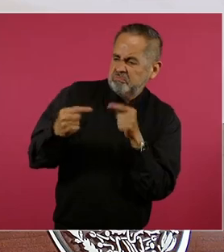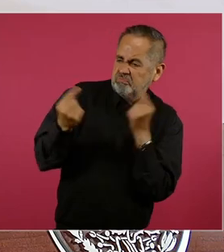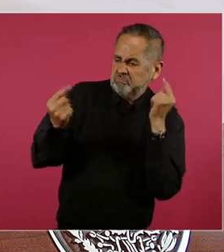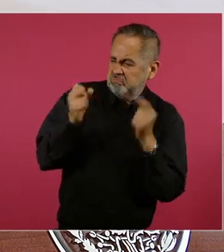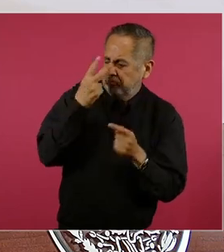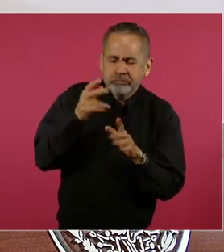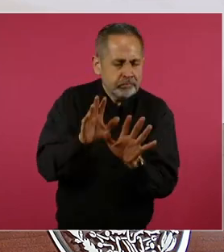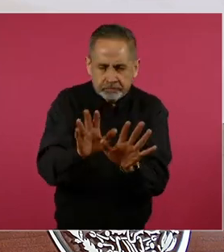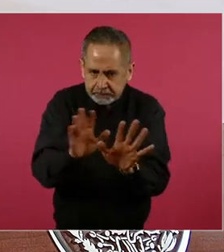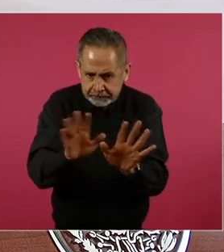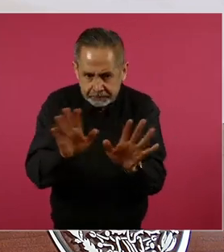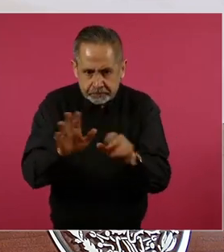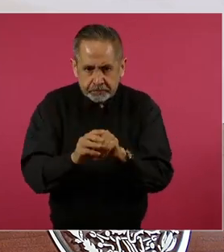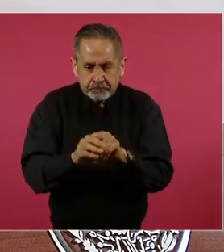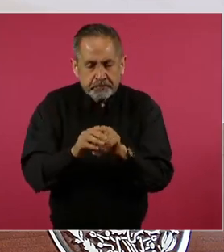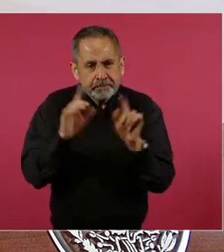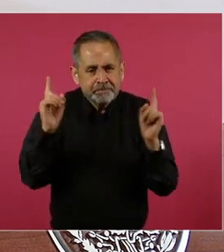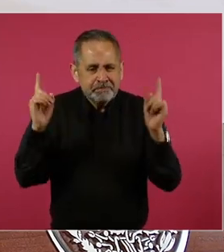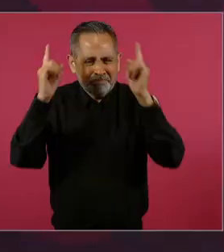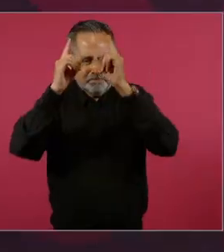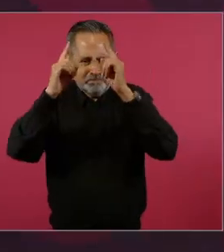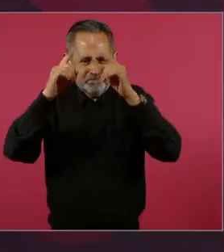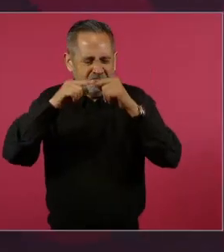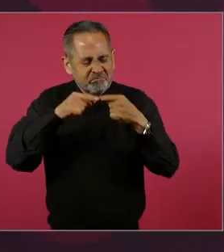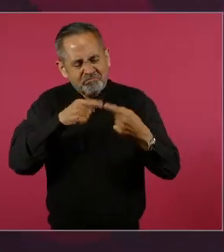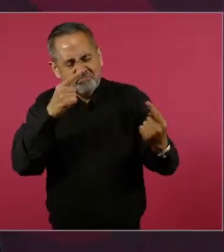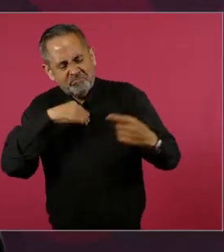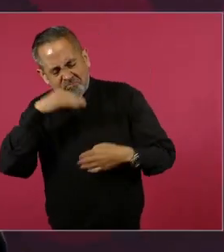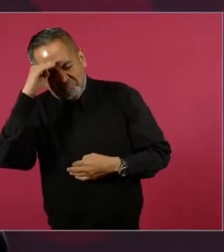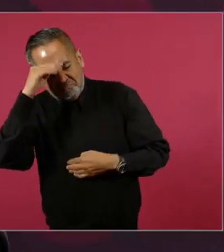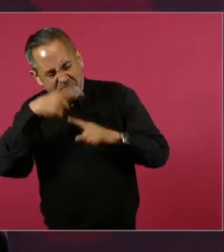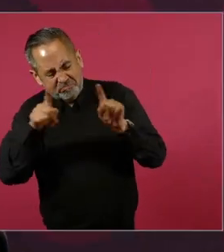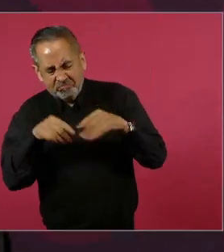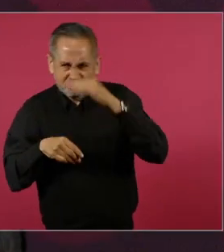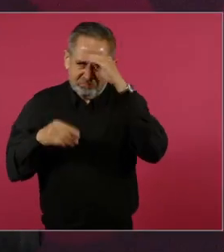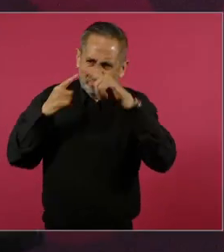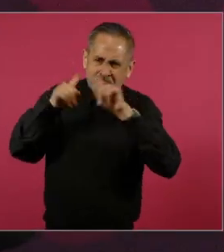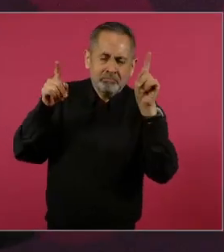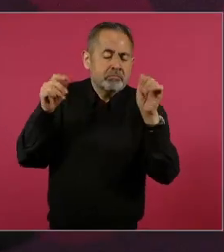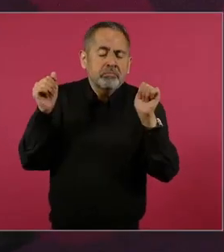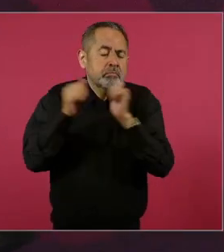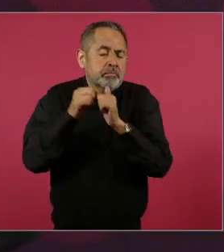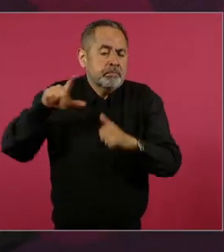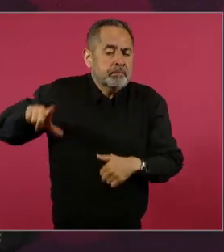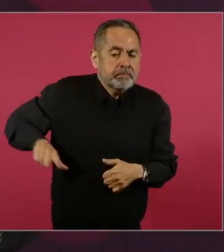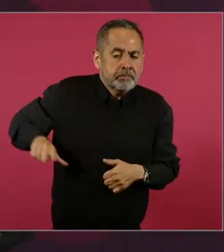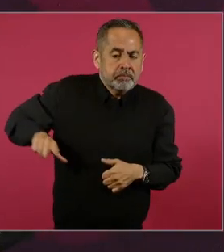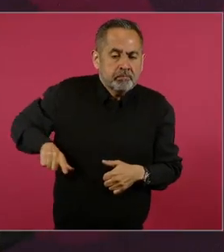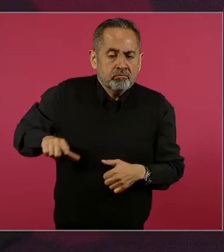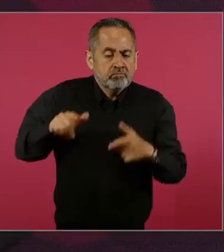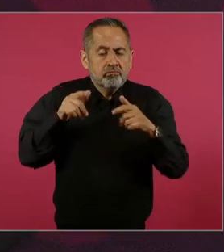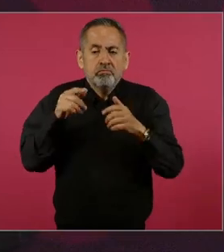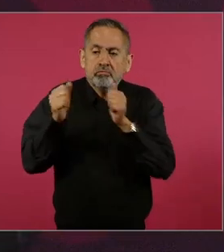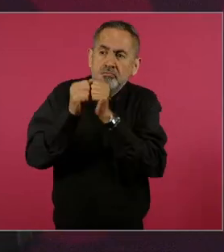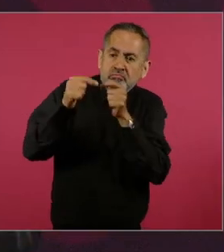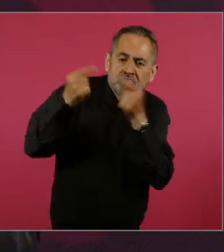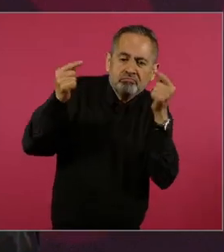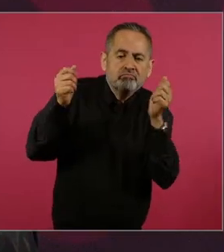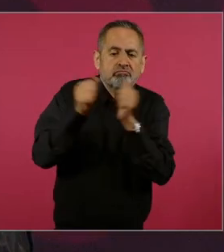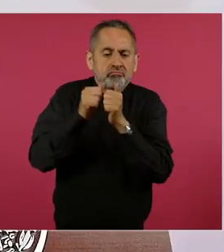Estamos hablando de diferencias con la monarquía